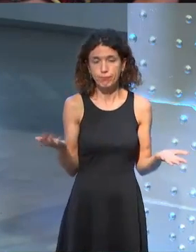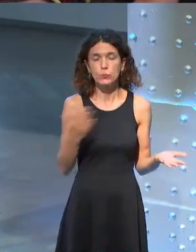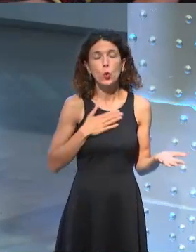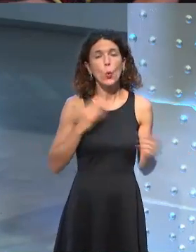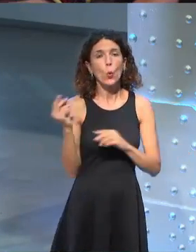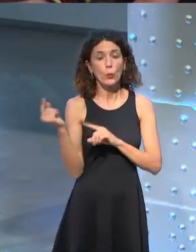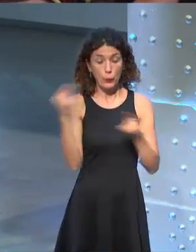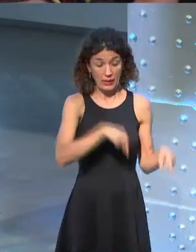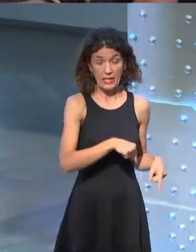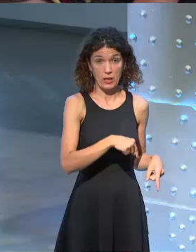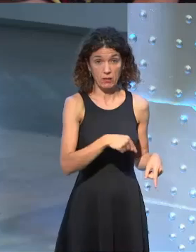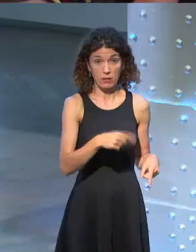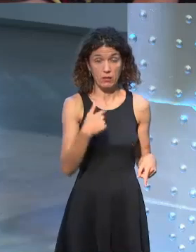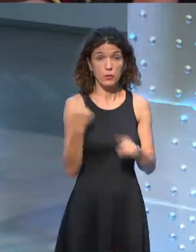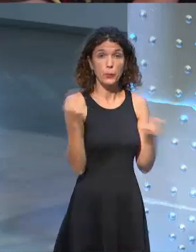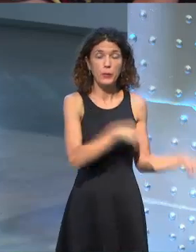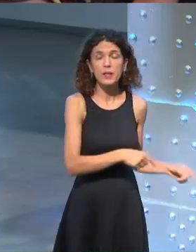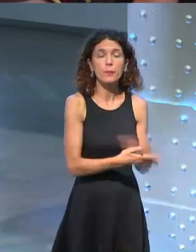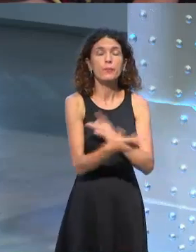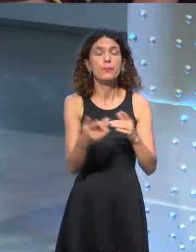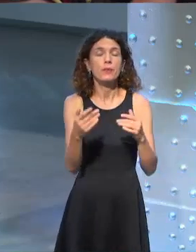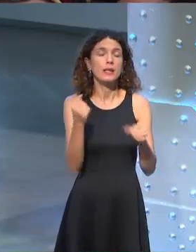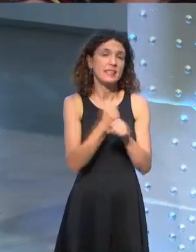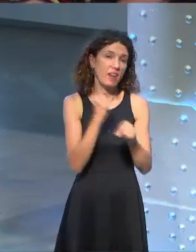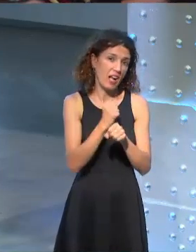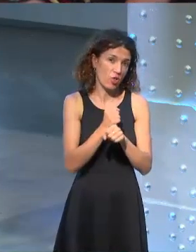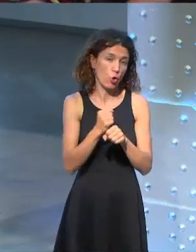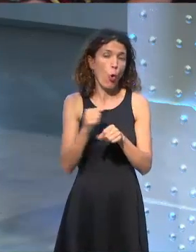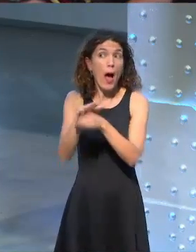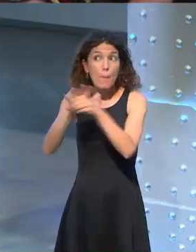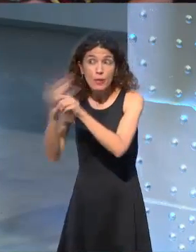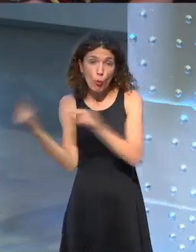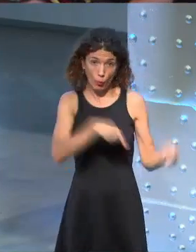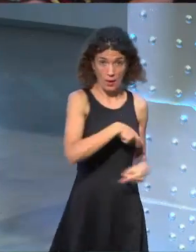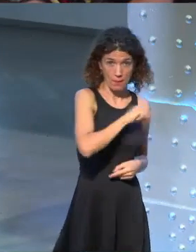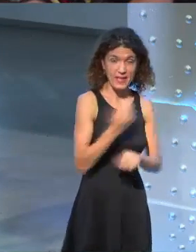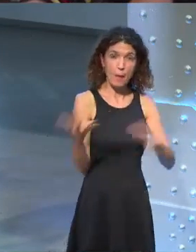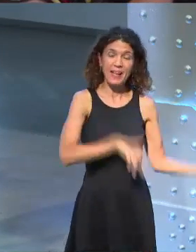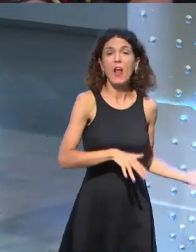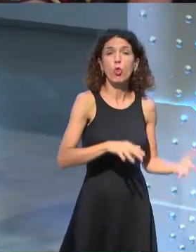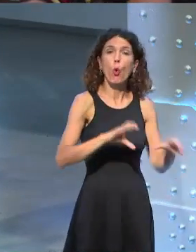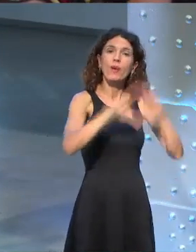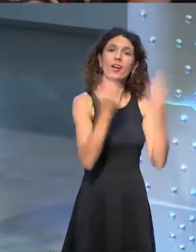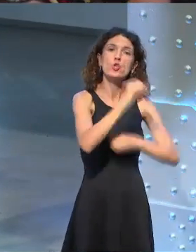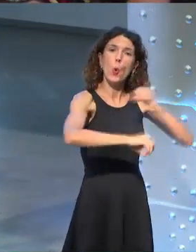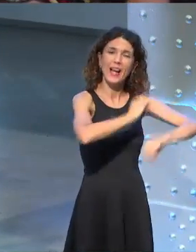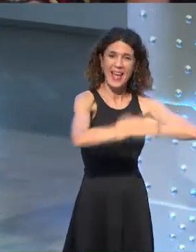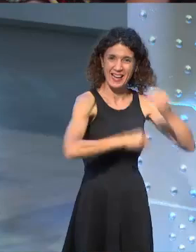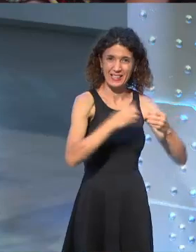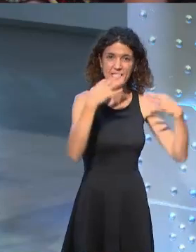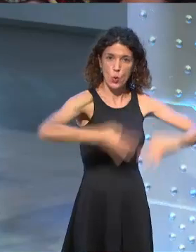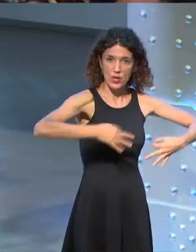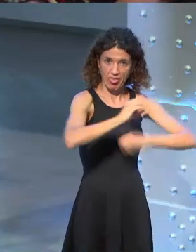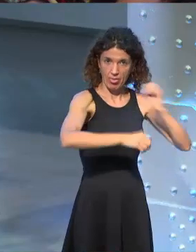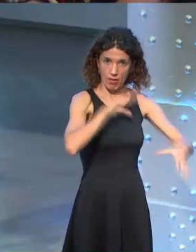Me vine aplicando el campo en el que estaba trabajando, aplicado al mundo nuclear, a la seguridad nuclear.